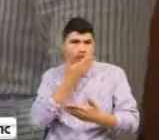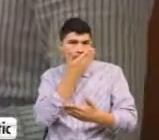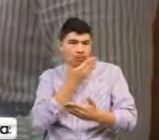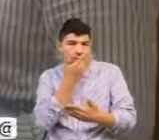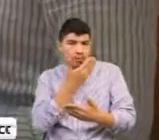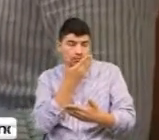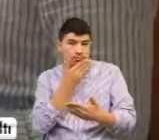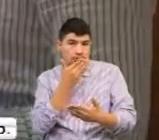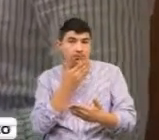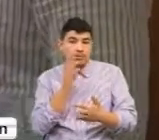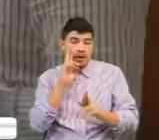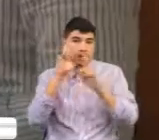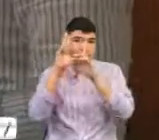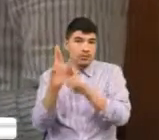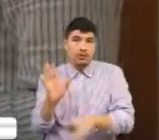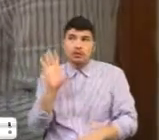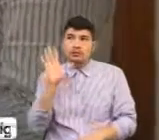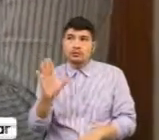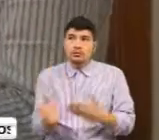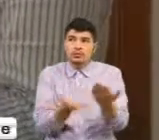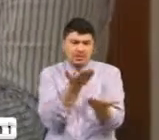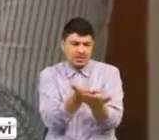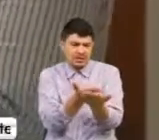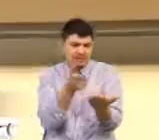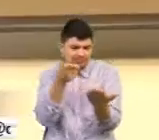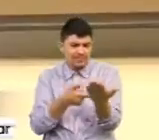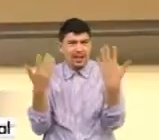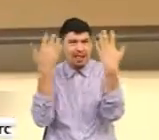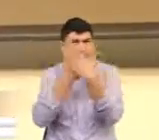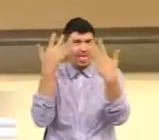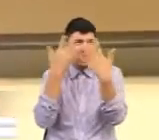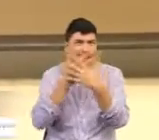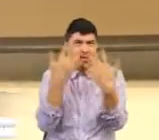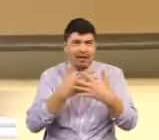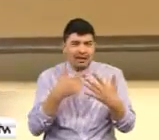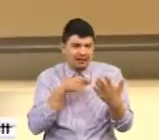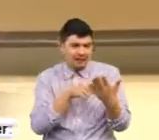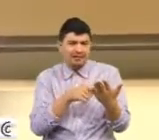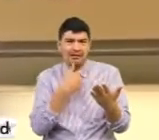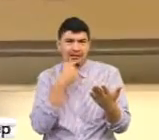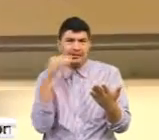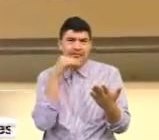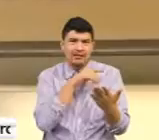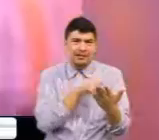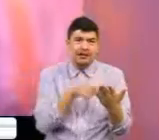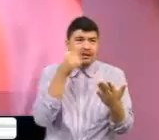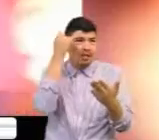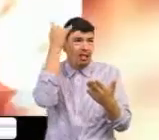reconoció que fue una sustentación confusa sofistica llena de conjeturas